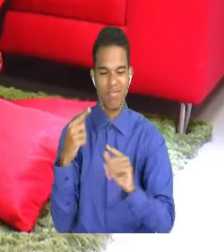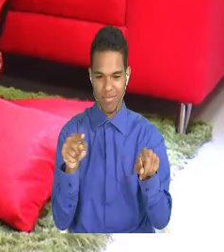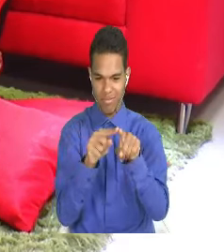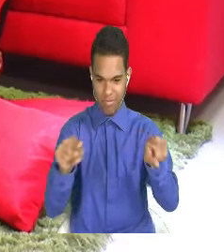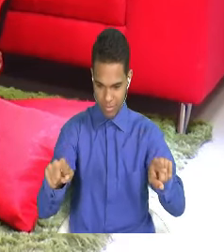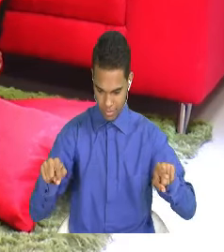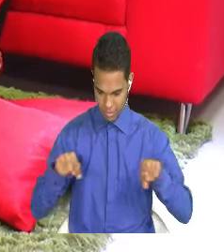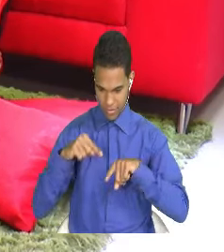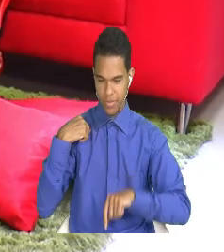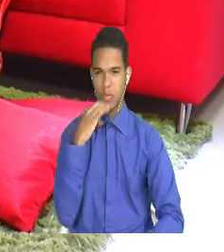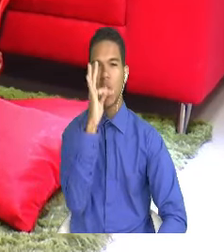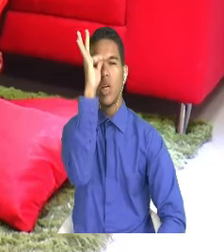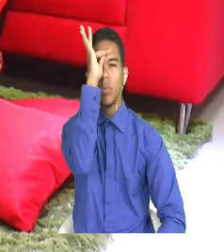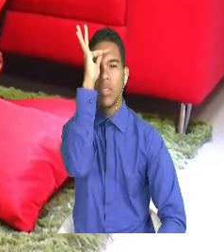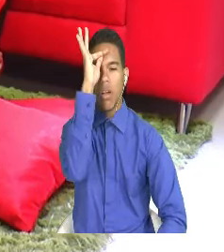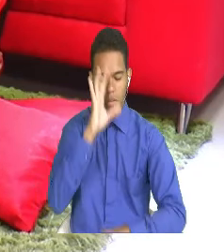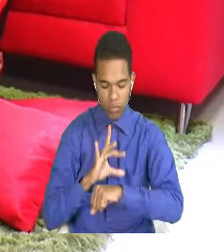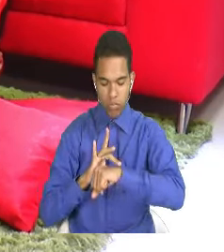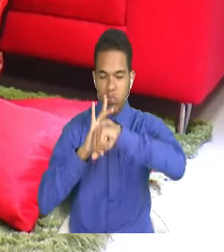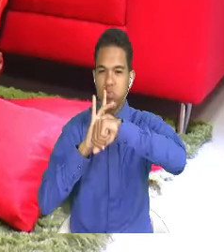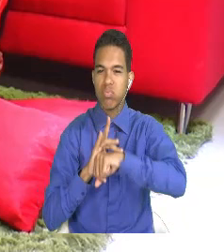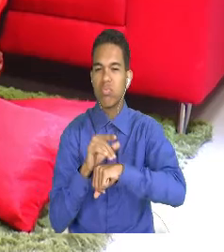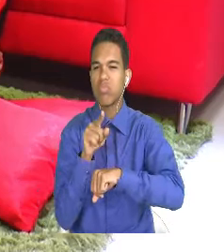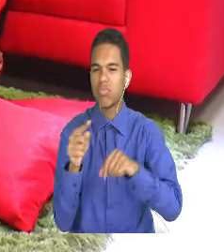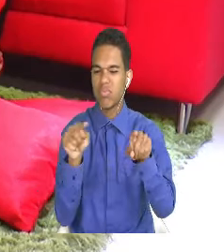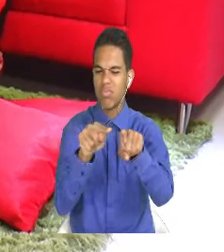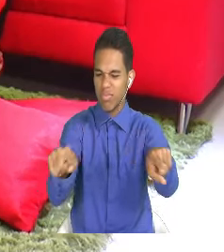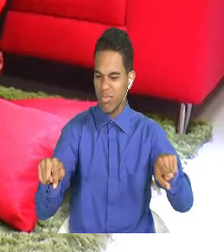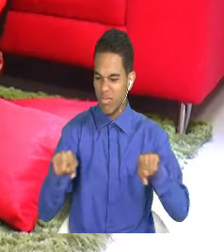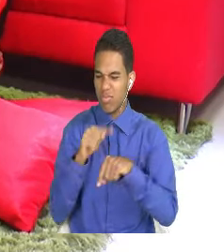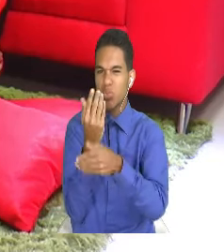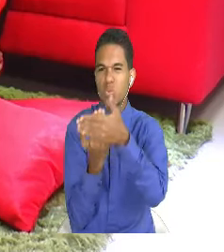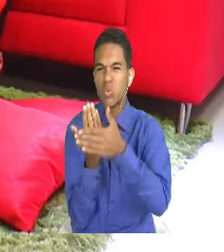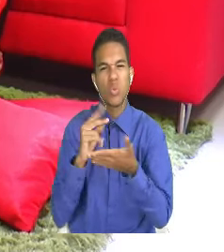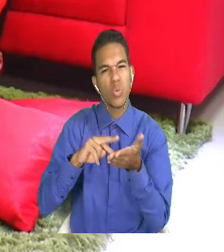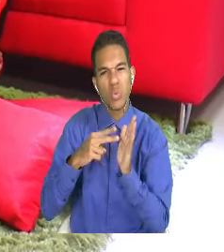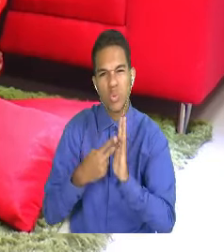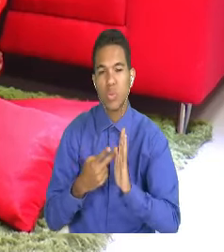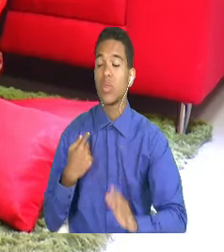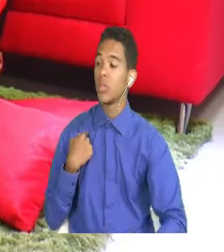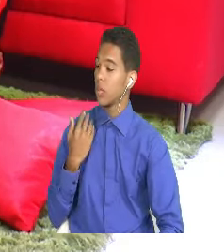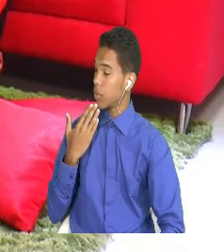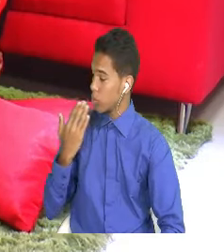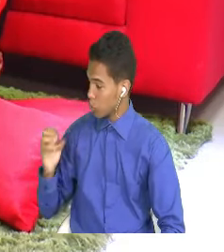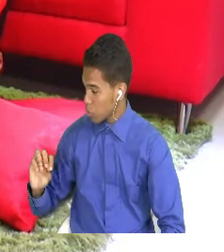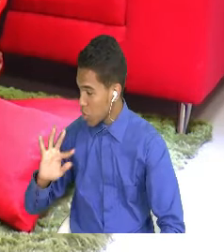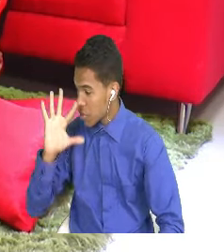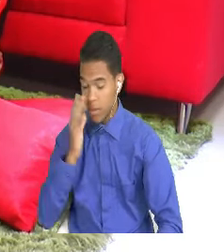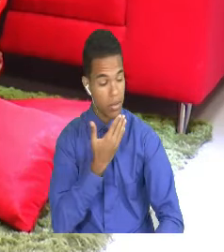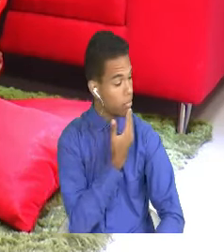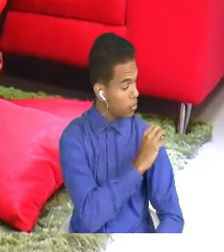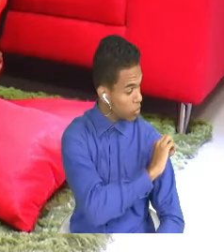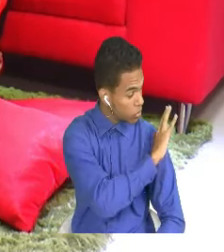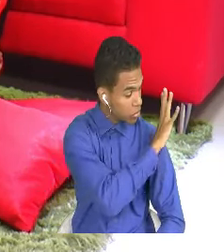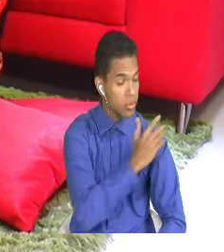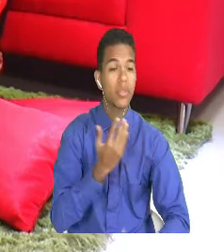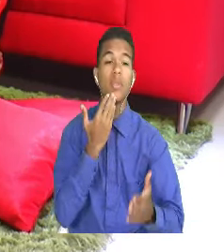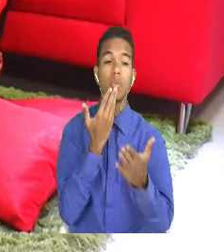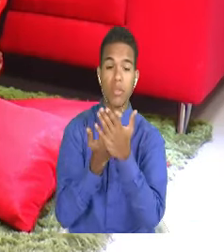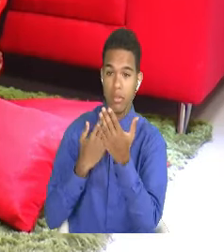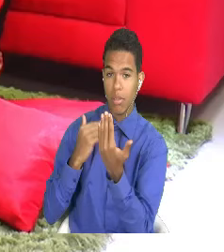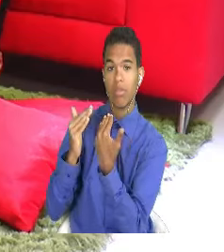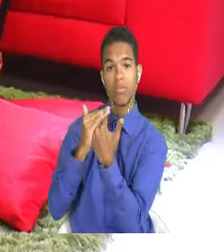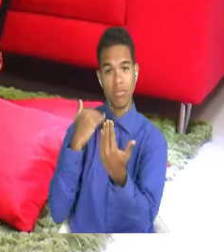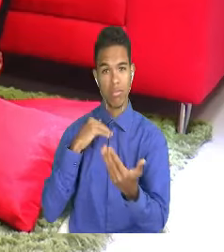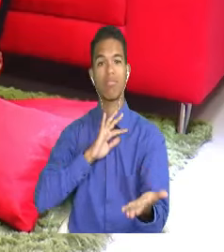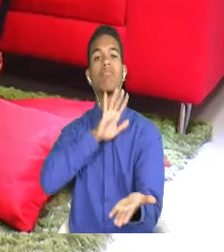abre las puertas en nuestra ciudad. Muy buenos días, Jennifer, Kiara, muchas gracias por la invitación, gracias por invitarnos a este gran programa. Y